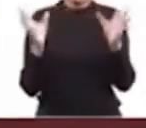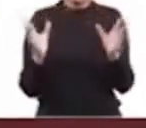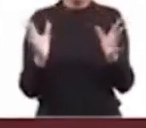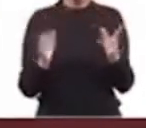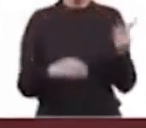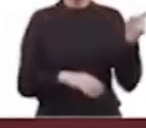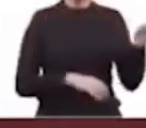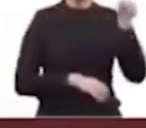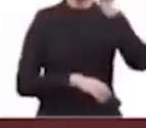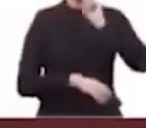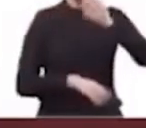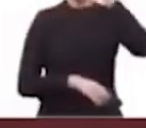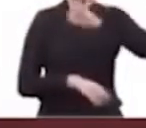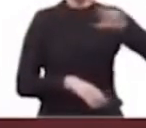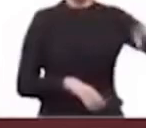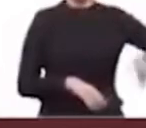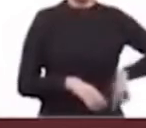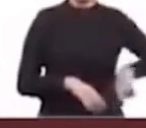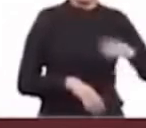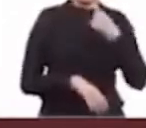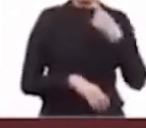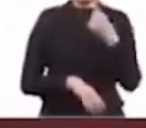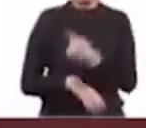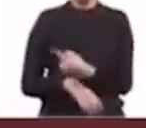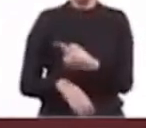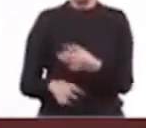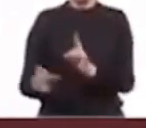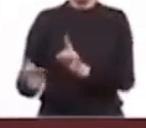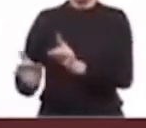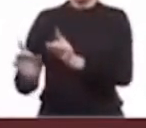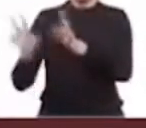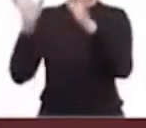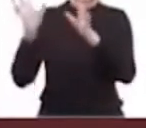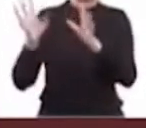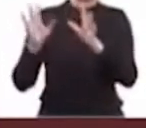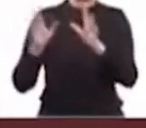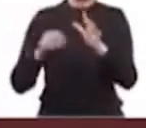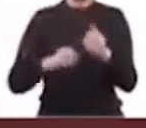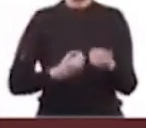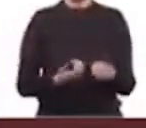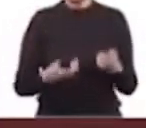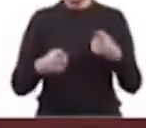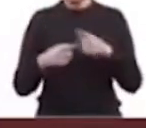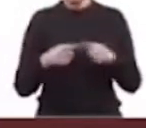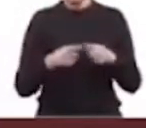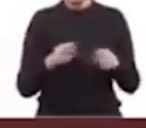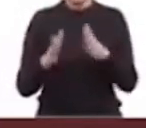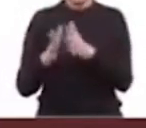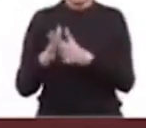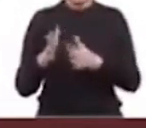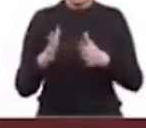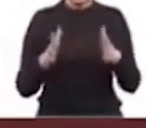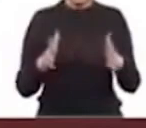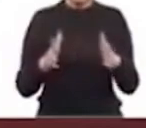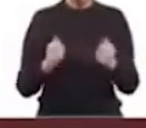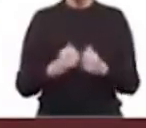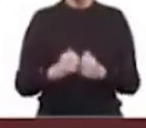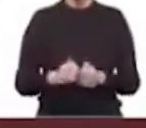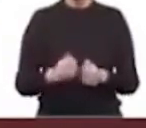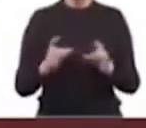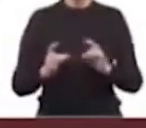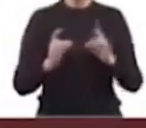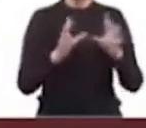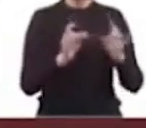que ha señalado la jefa de gobierno, que es la aparición recurrente en lapsos muy cortos